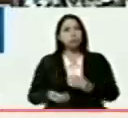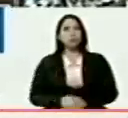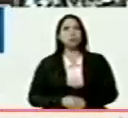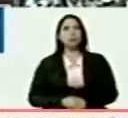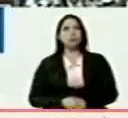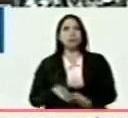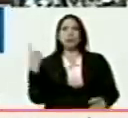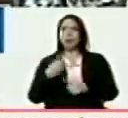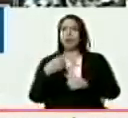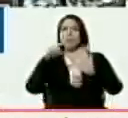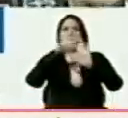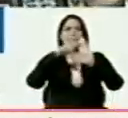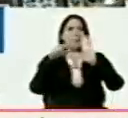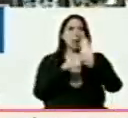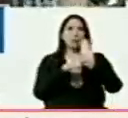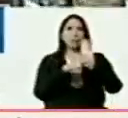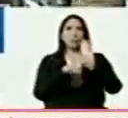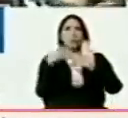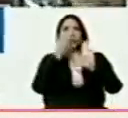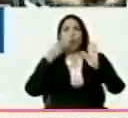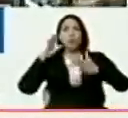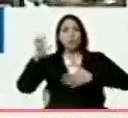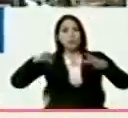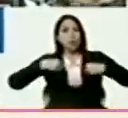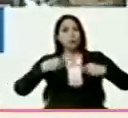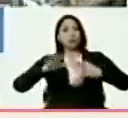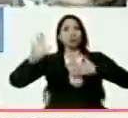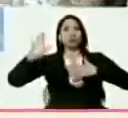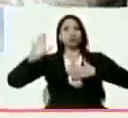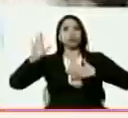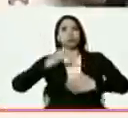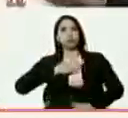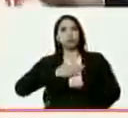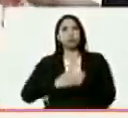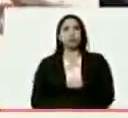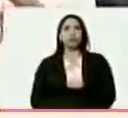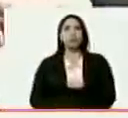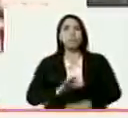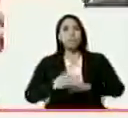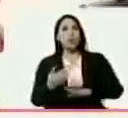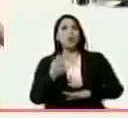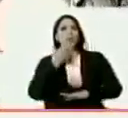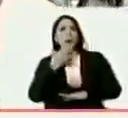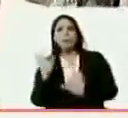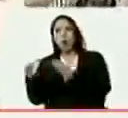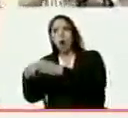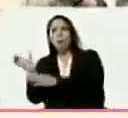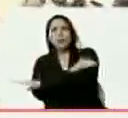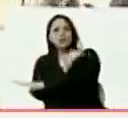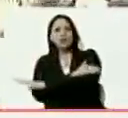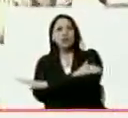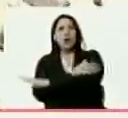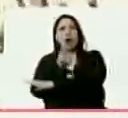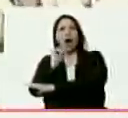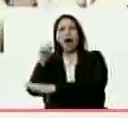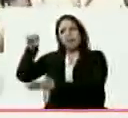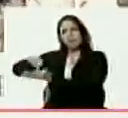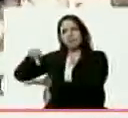hayan cumplido. Los compromisos que asumimos. Porque mientras la derecha está allá en Davos,